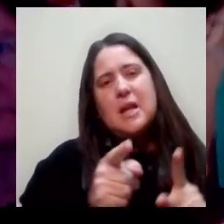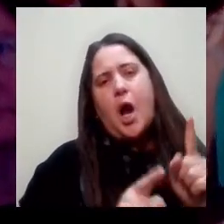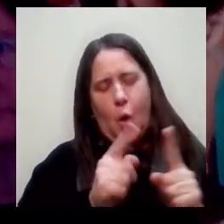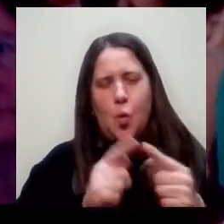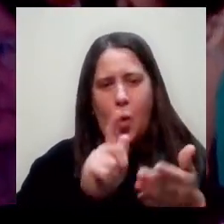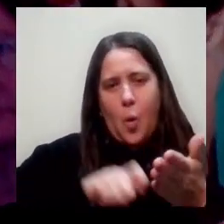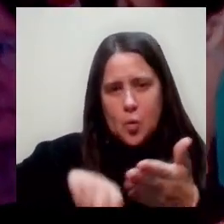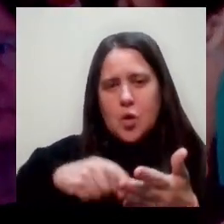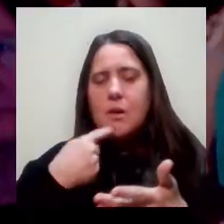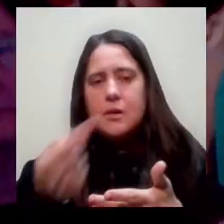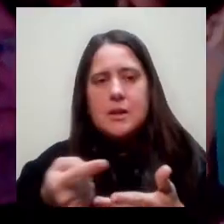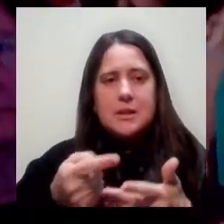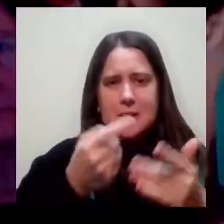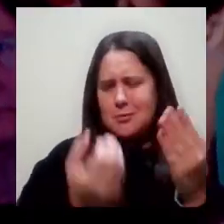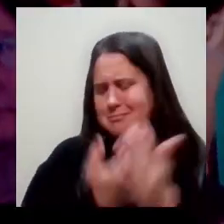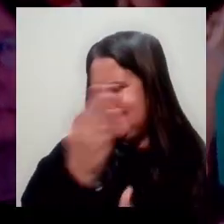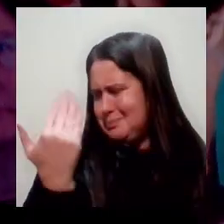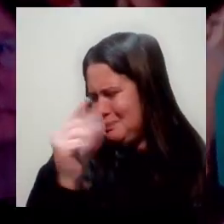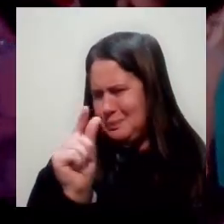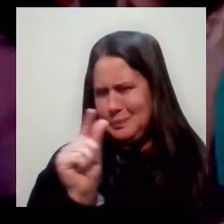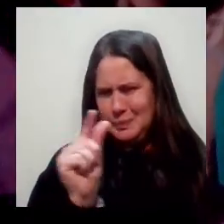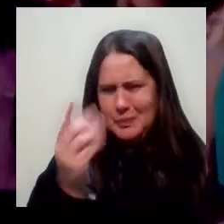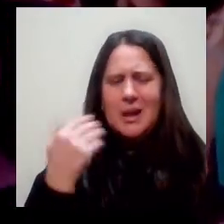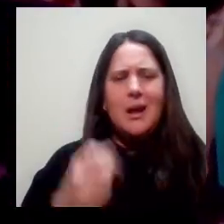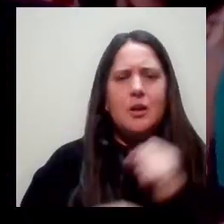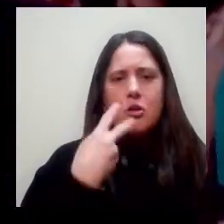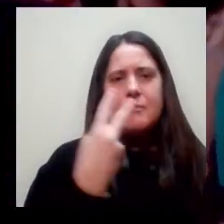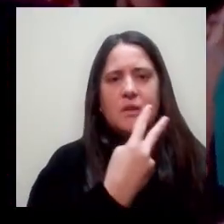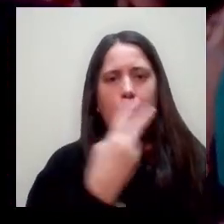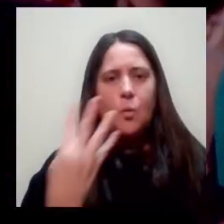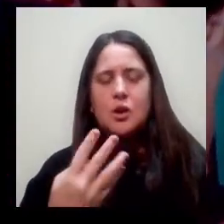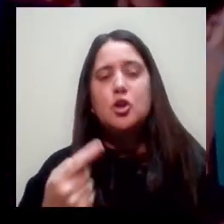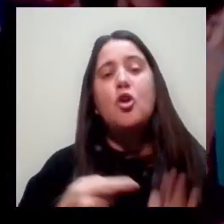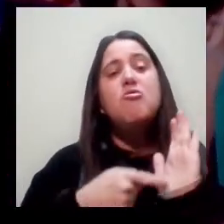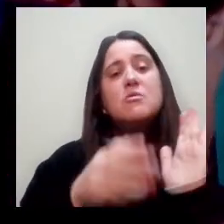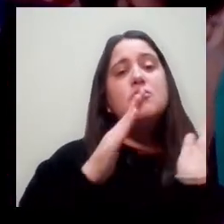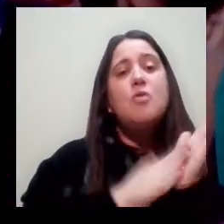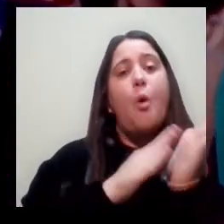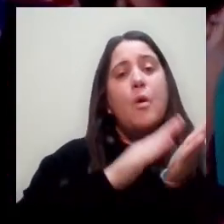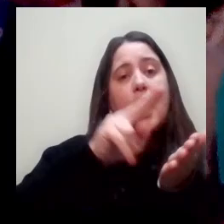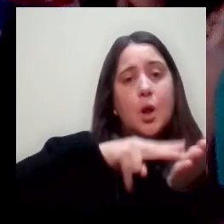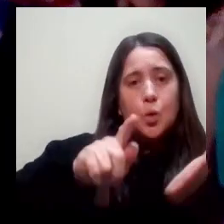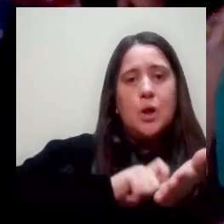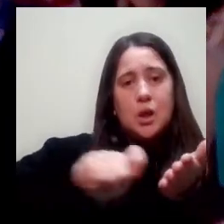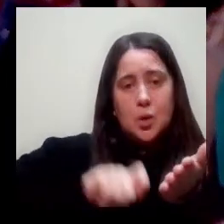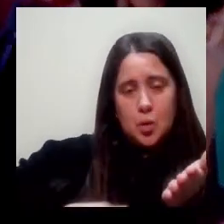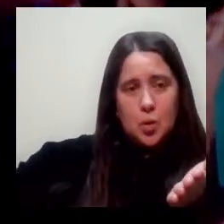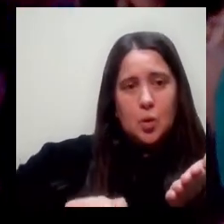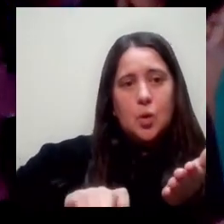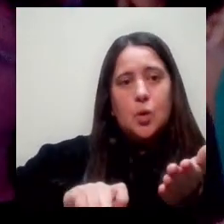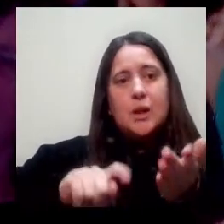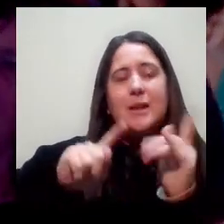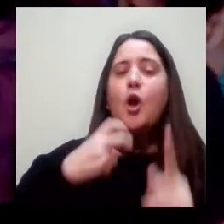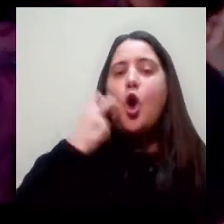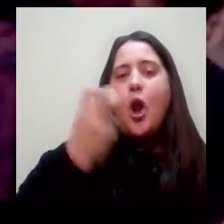en un paper recientemente publicado en el 24, que hablan de la lectura y la escritura y la oralidad